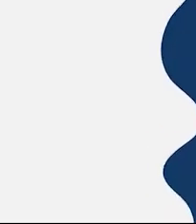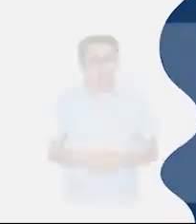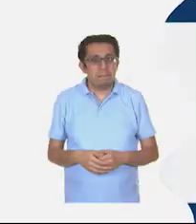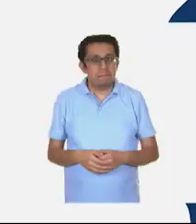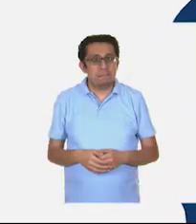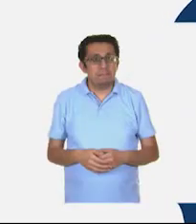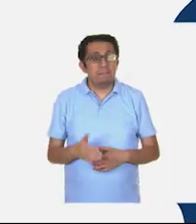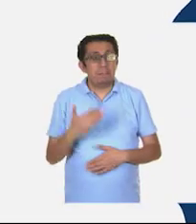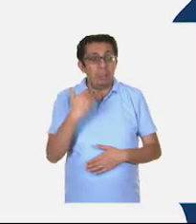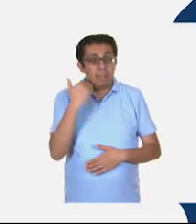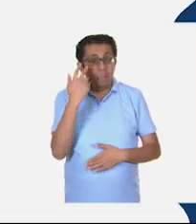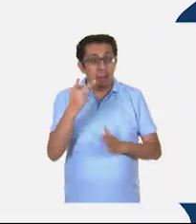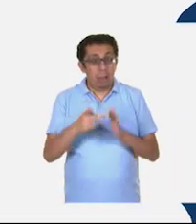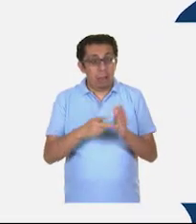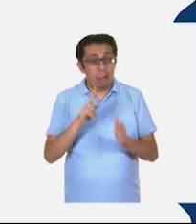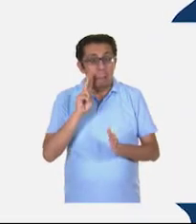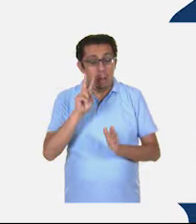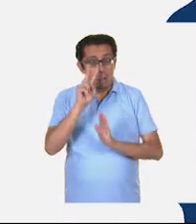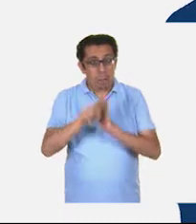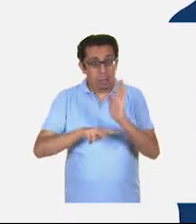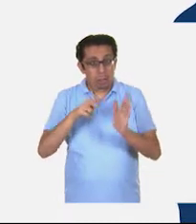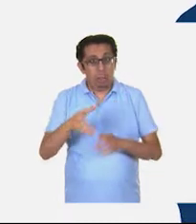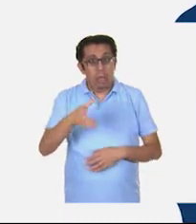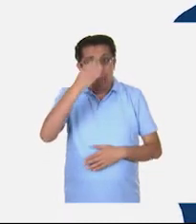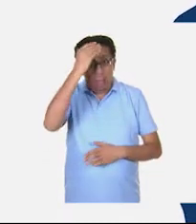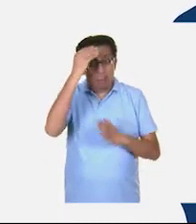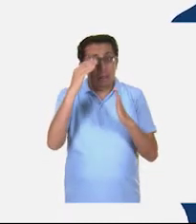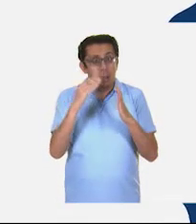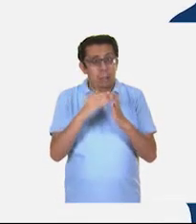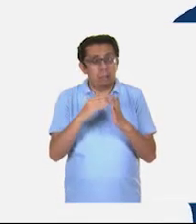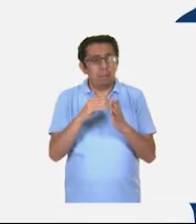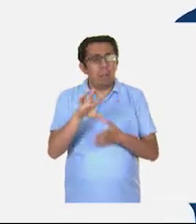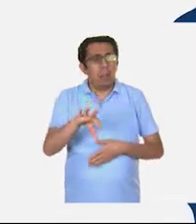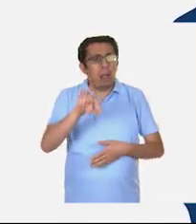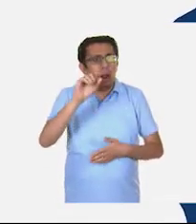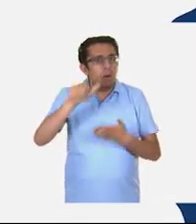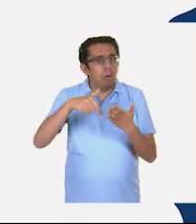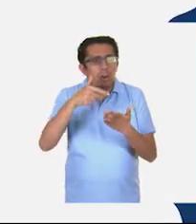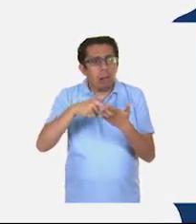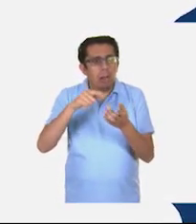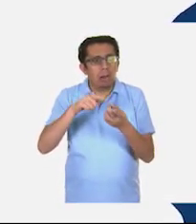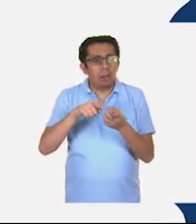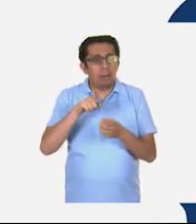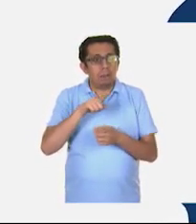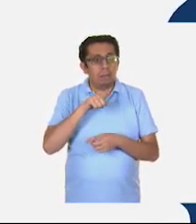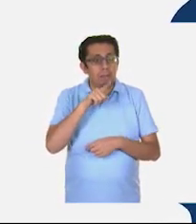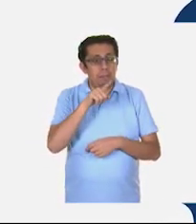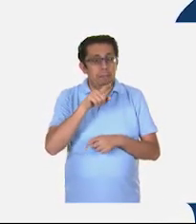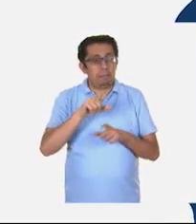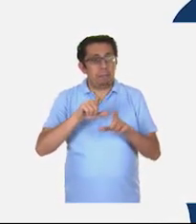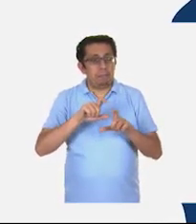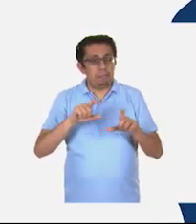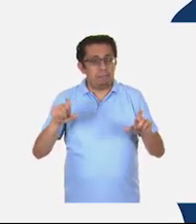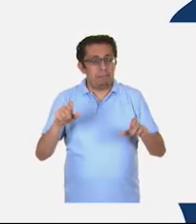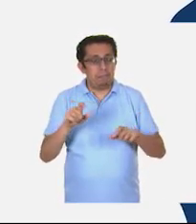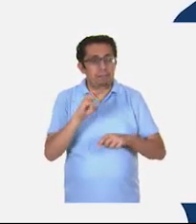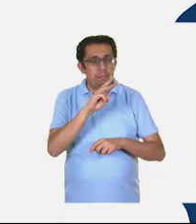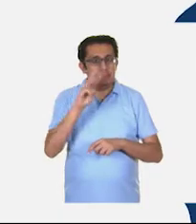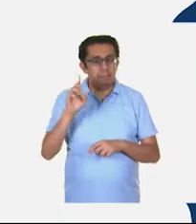Si quieres volver a ver los programas de Aprende en Casa, nos puedes encontrar en la siguiente liga.